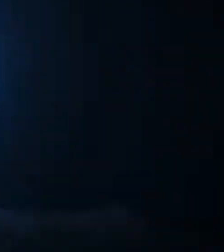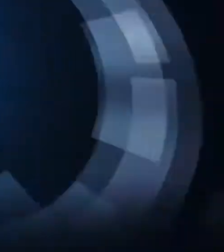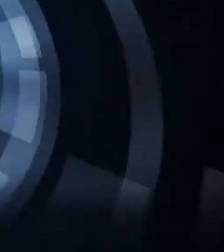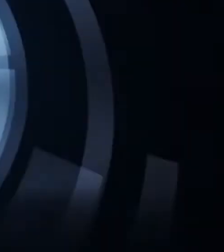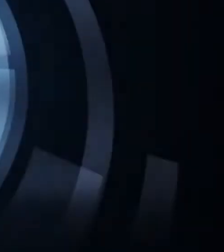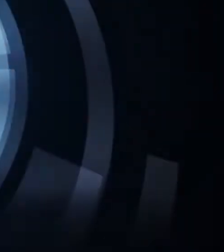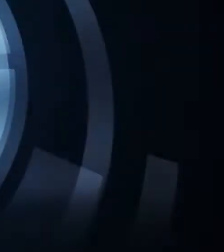¡Gracias! ¡Gracias!